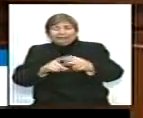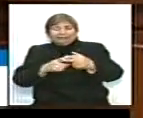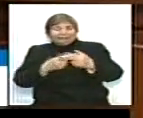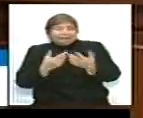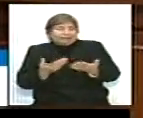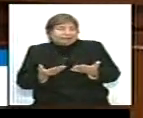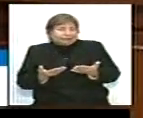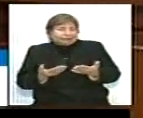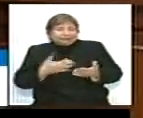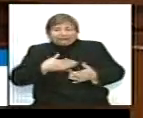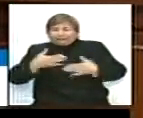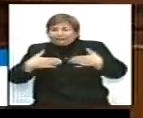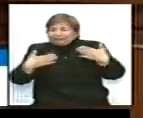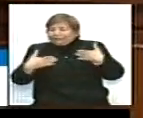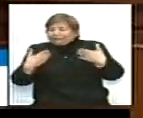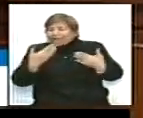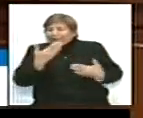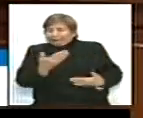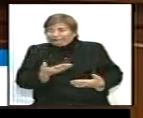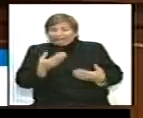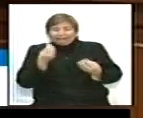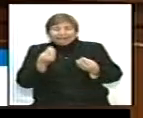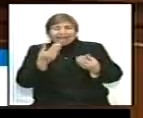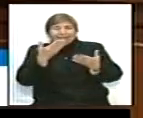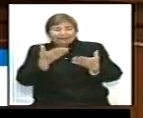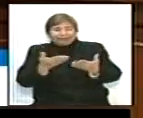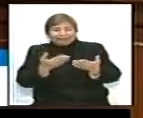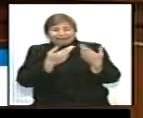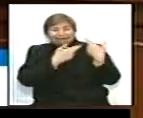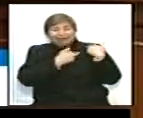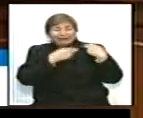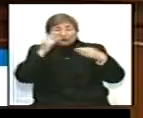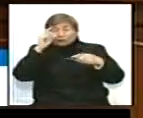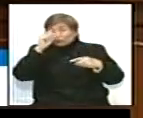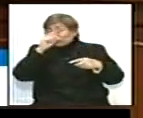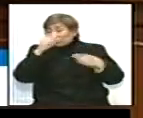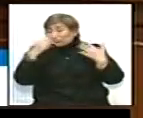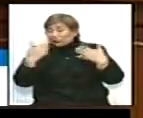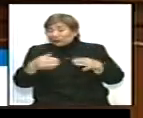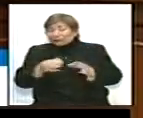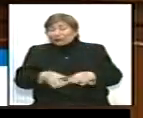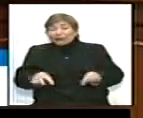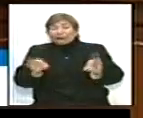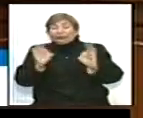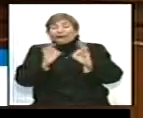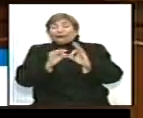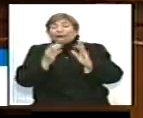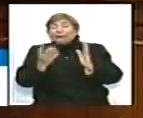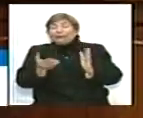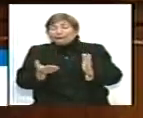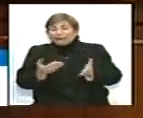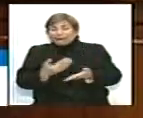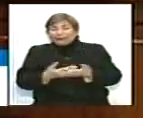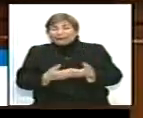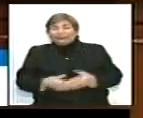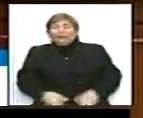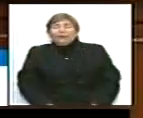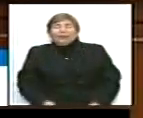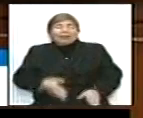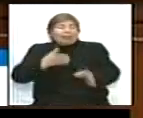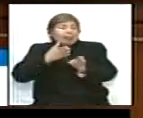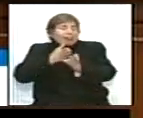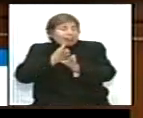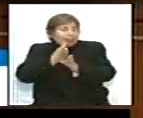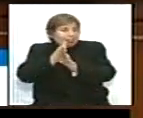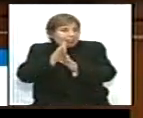realmente yo felicito porque le ha tocado asumir un reto muy importante justamente a través de la dirección